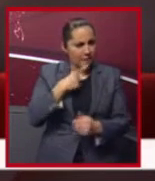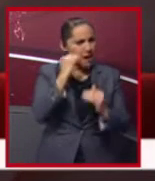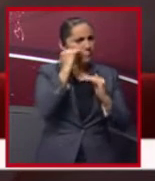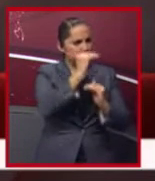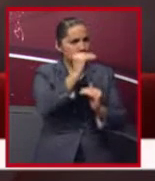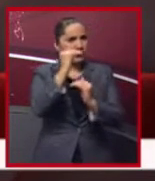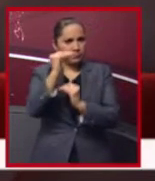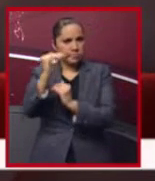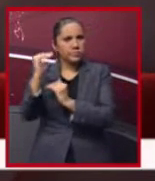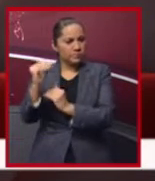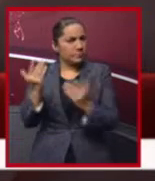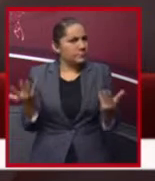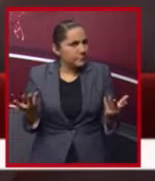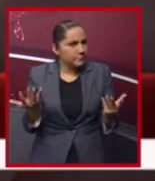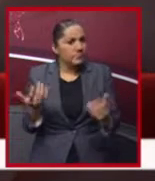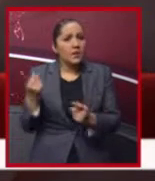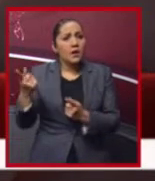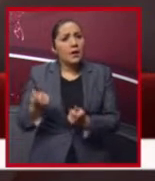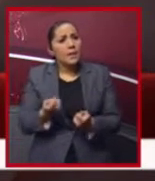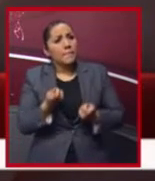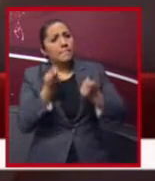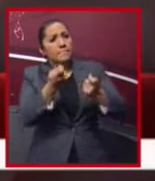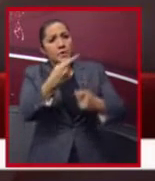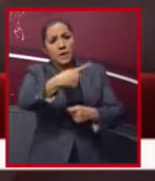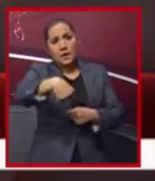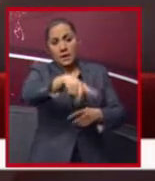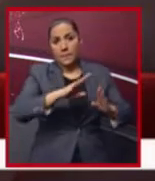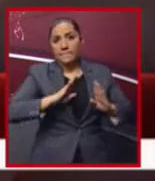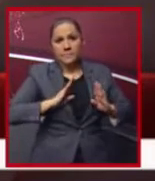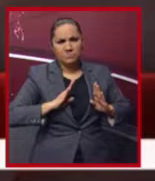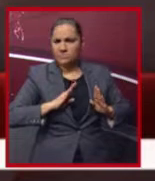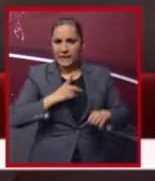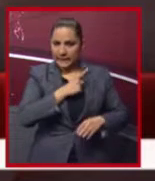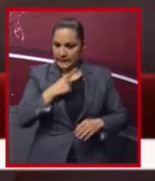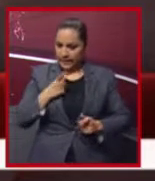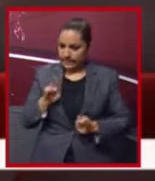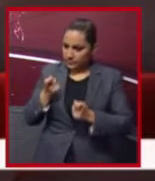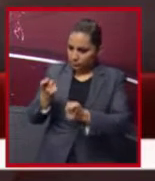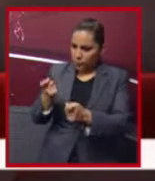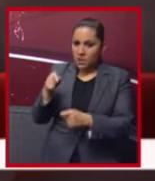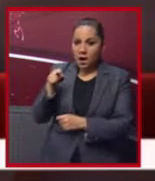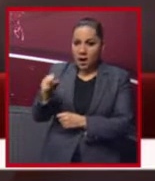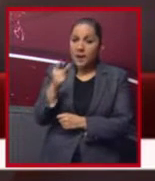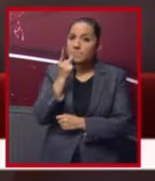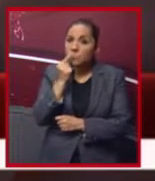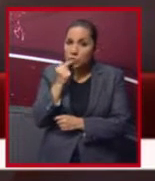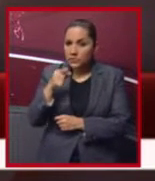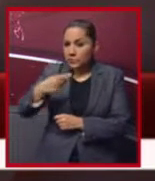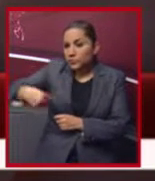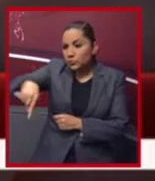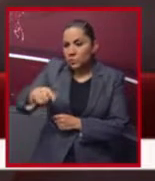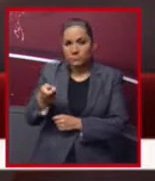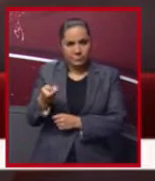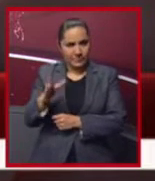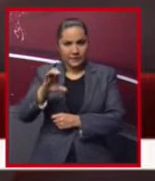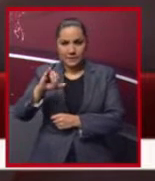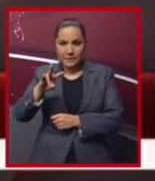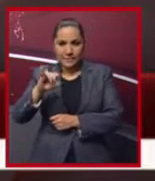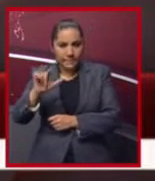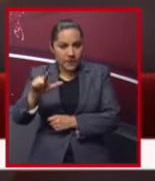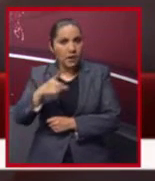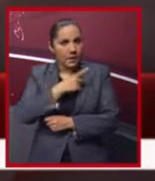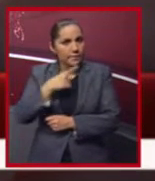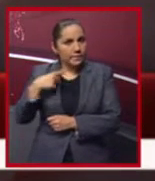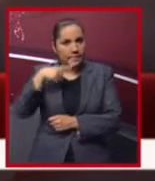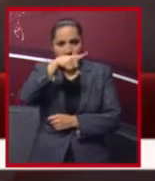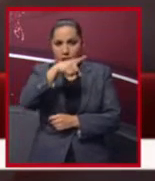últimas deben quedar en manos de instituciones de carácter civil y reducirse al mínimo indispensable la